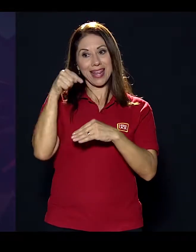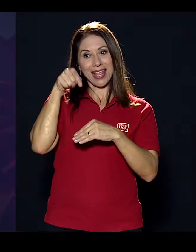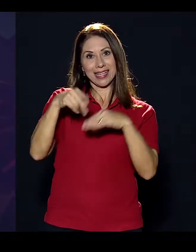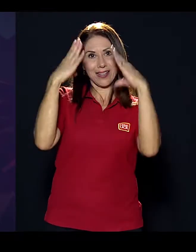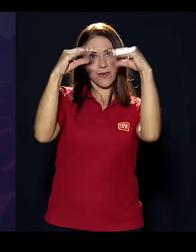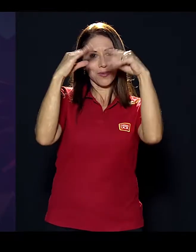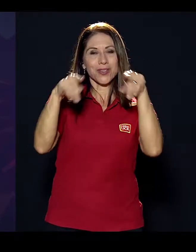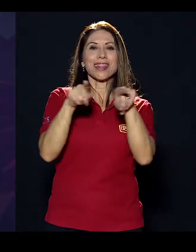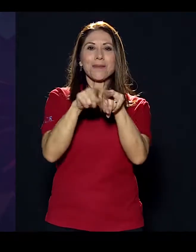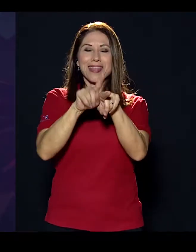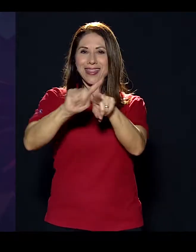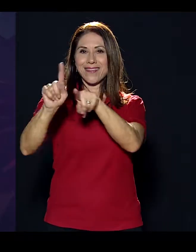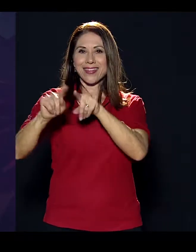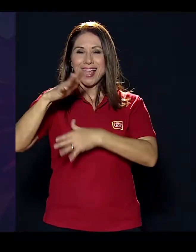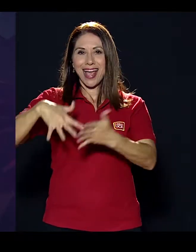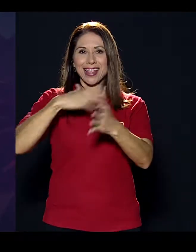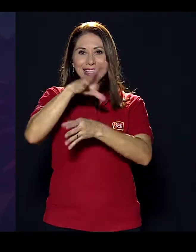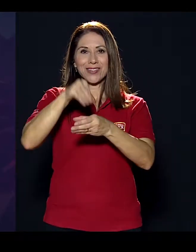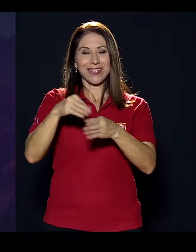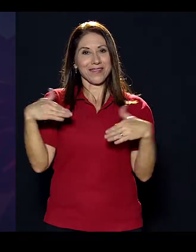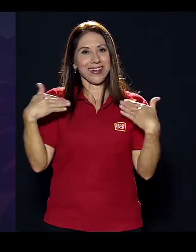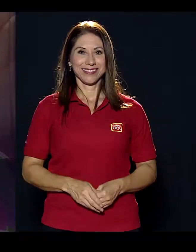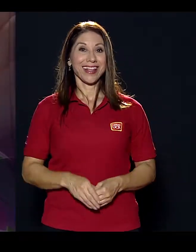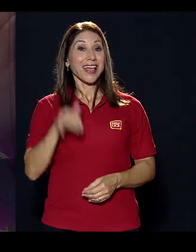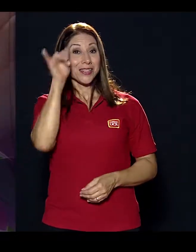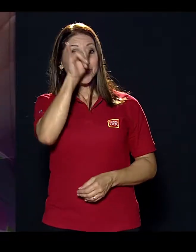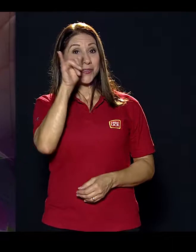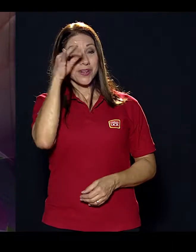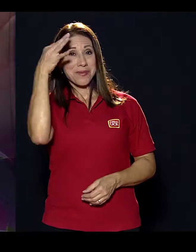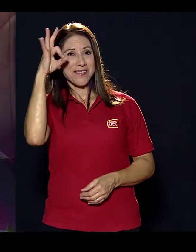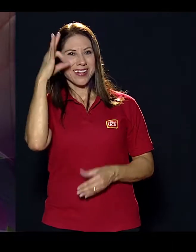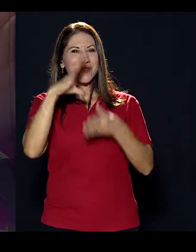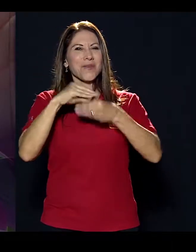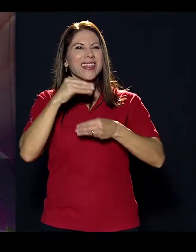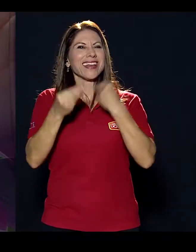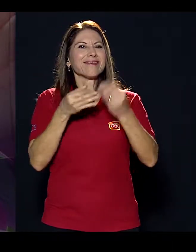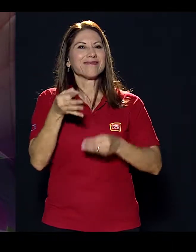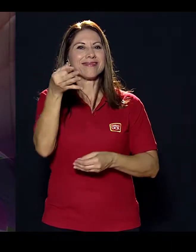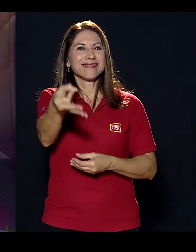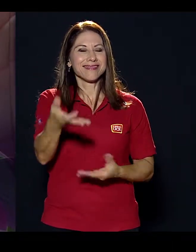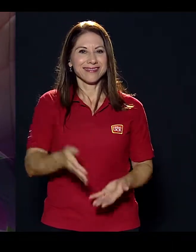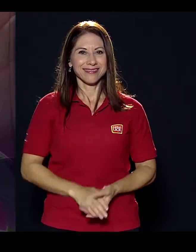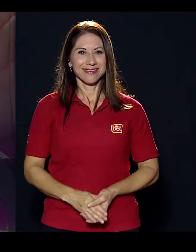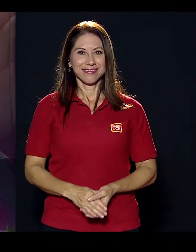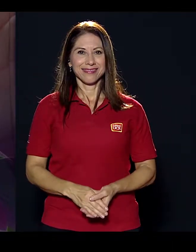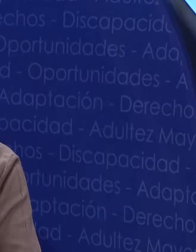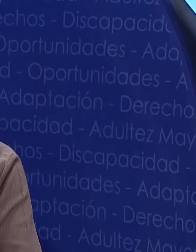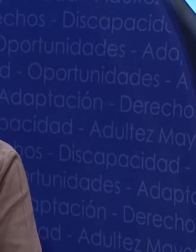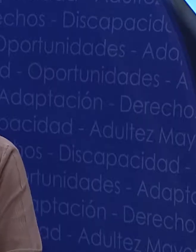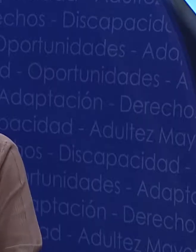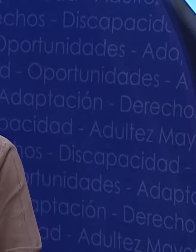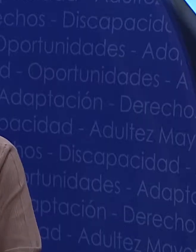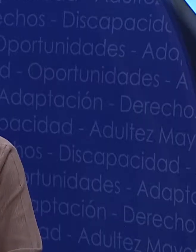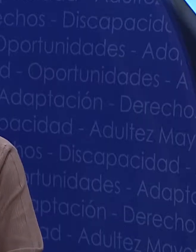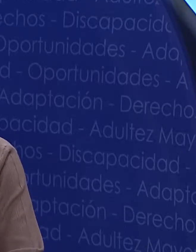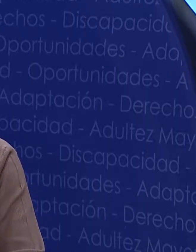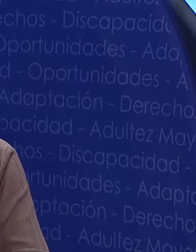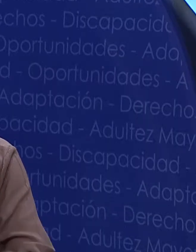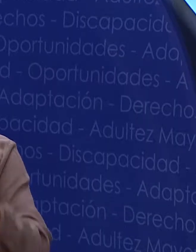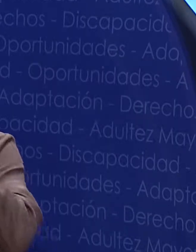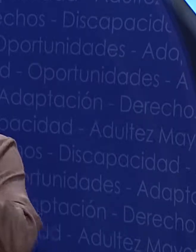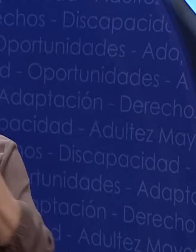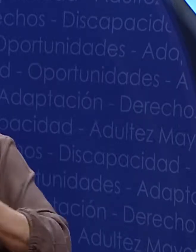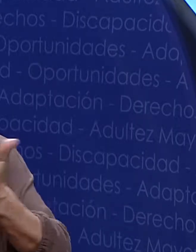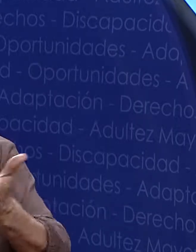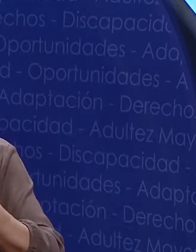detalles de esta y otras agendas inclusivas. ¡Feliz año! Yuri y María Fernanda nos cuentan con qué seguimos. Gracias a Sofía